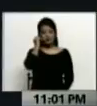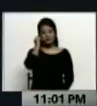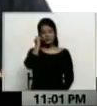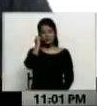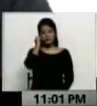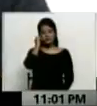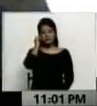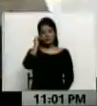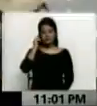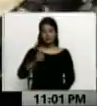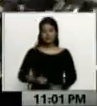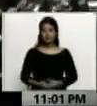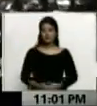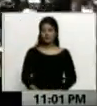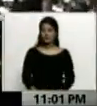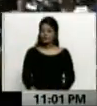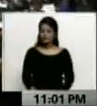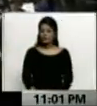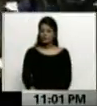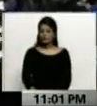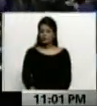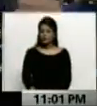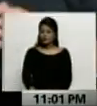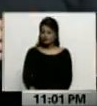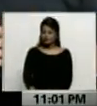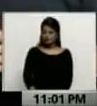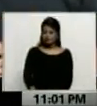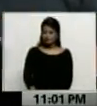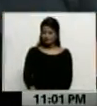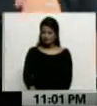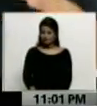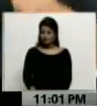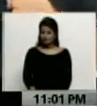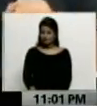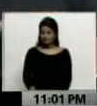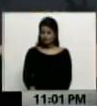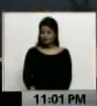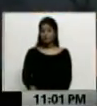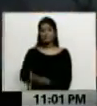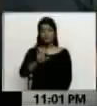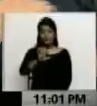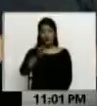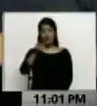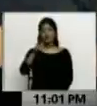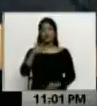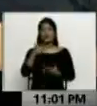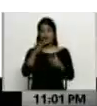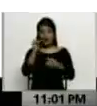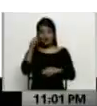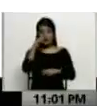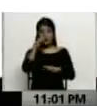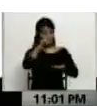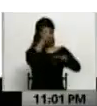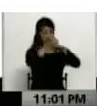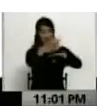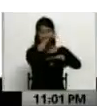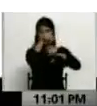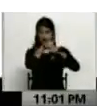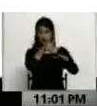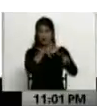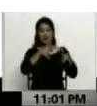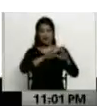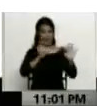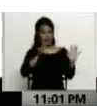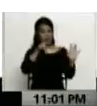dele pueblo ganó la asamblea nacional y no lo escucharon superamos obstáculos gritando voto y tampoco escucharon la